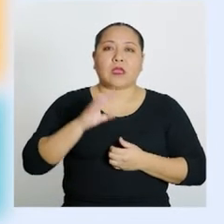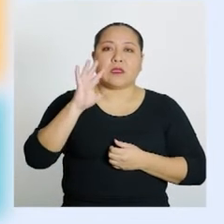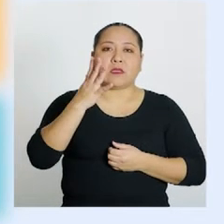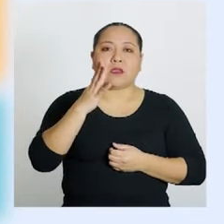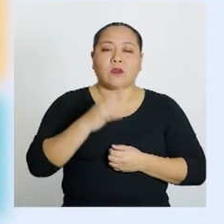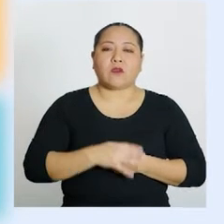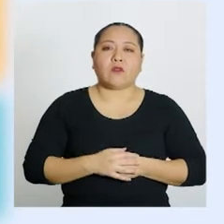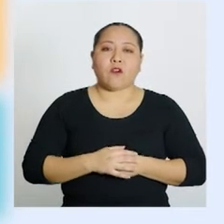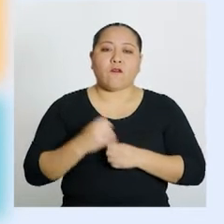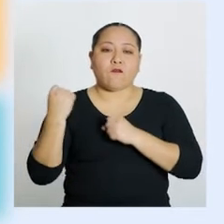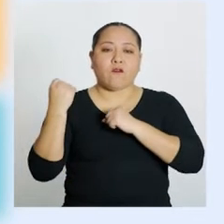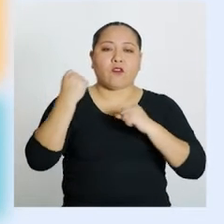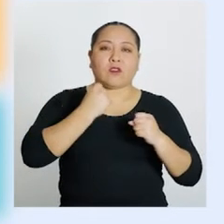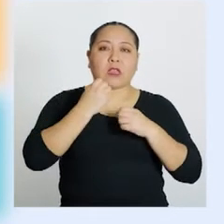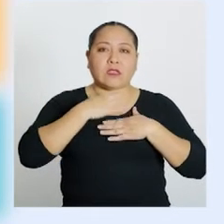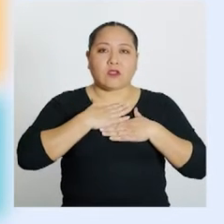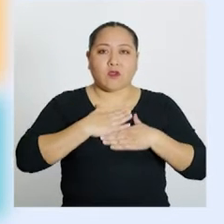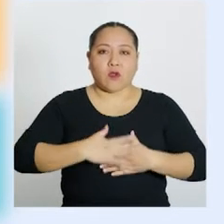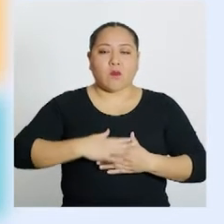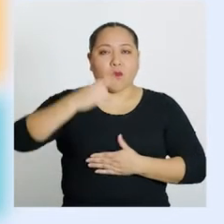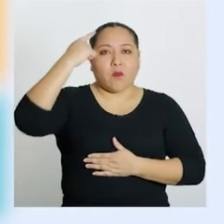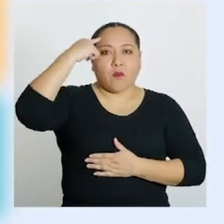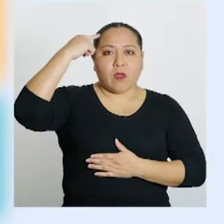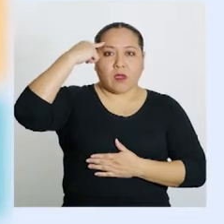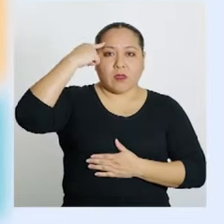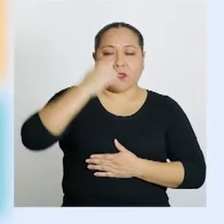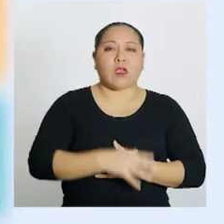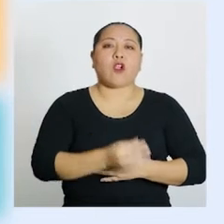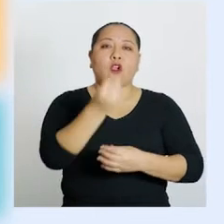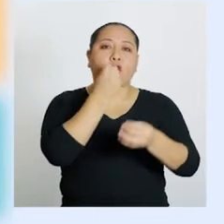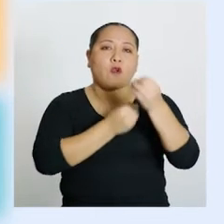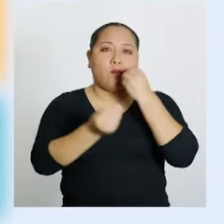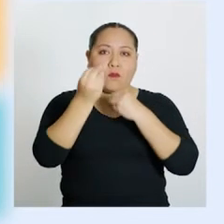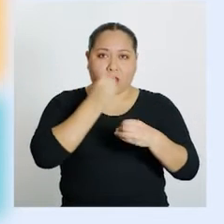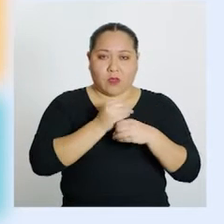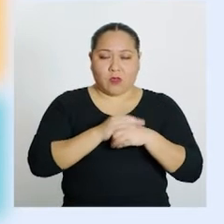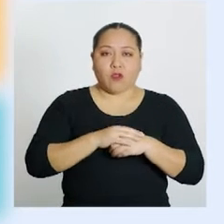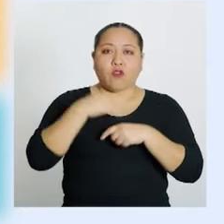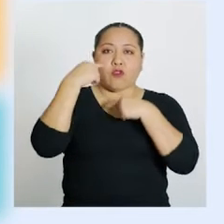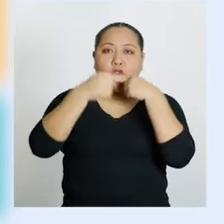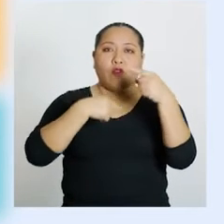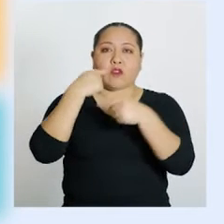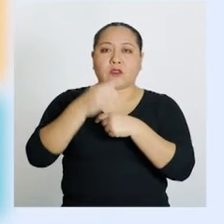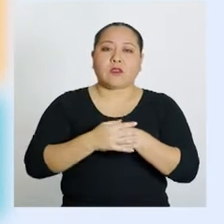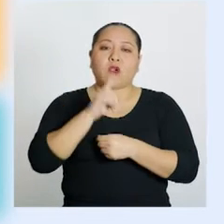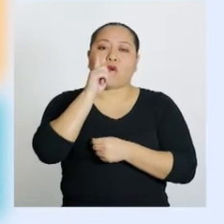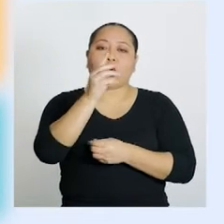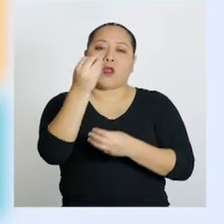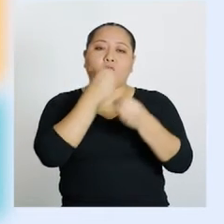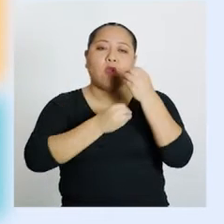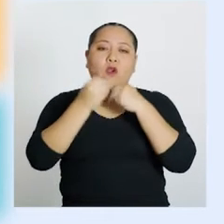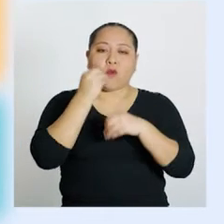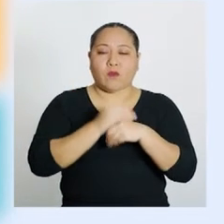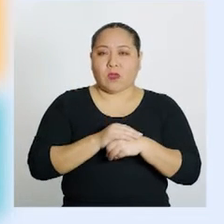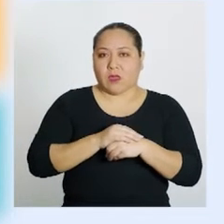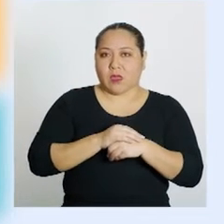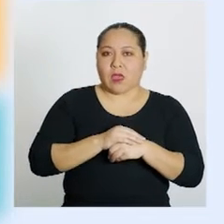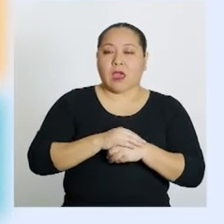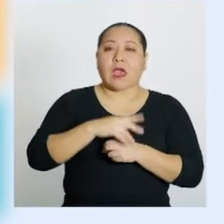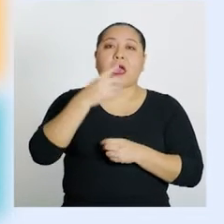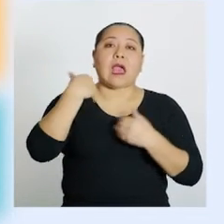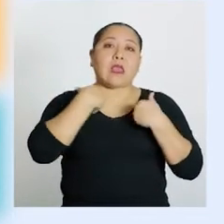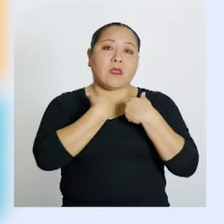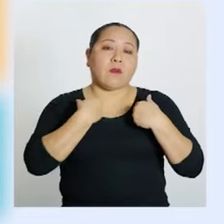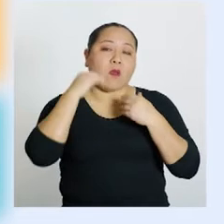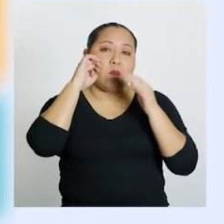5. Fortalece tu cuerpo y mente comiendo diariamente un alimento de origen